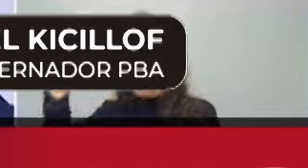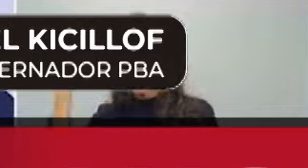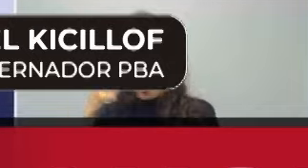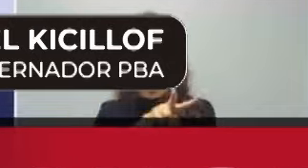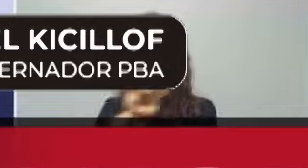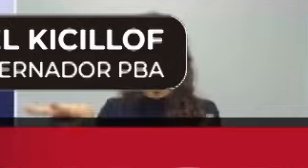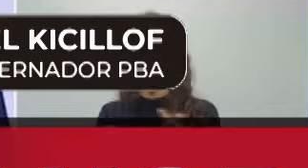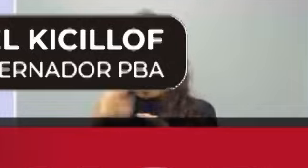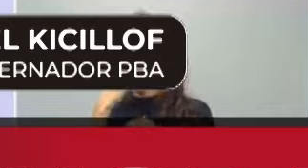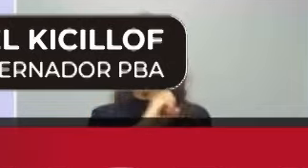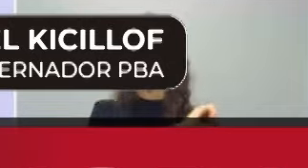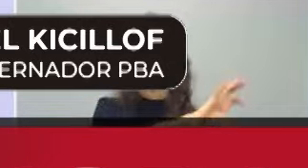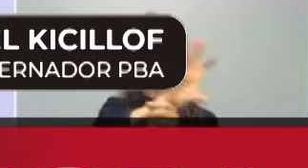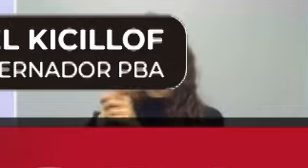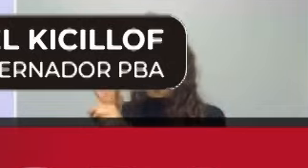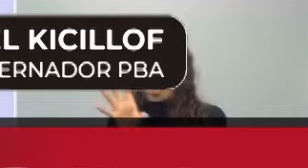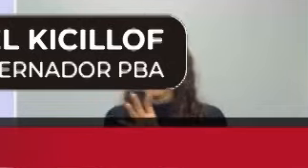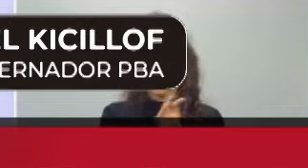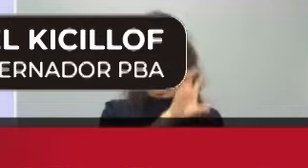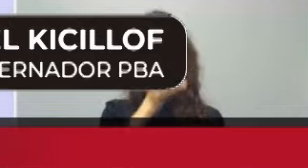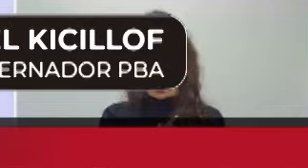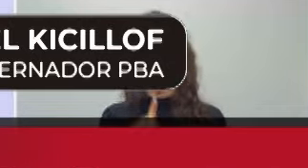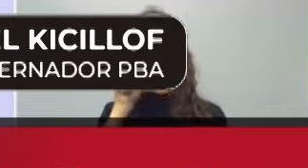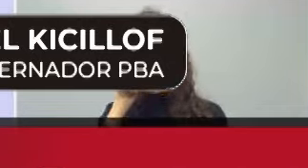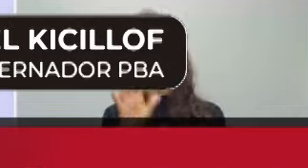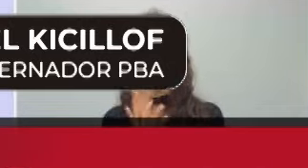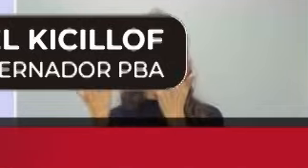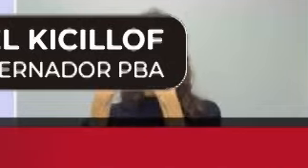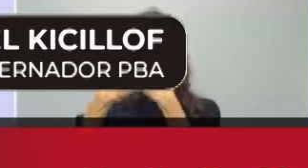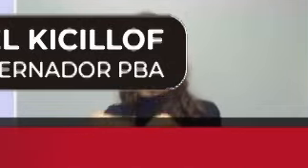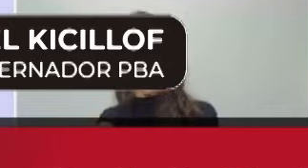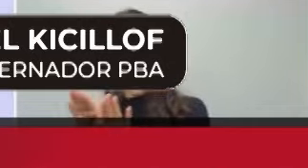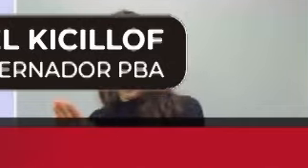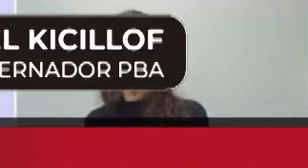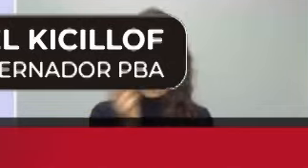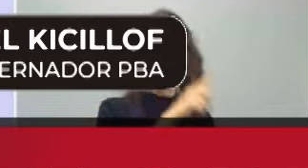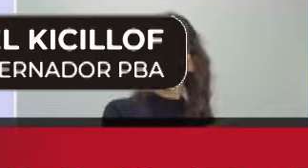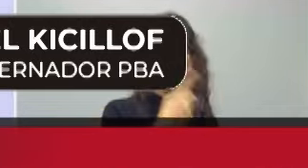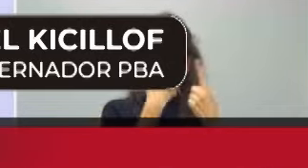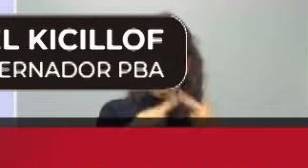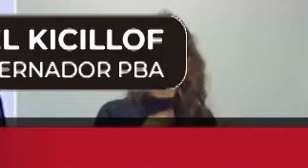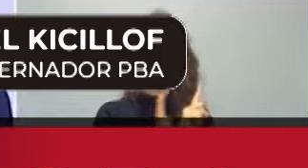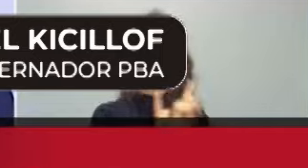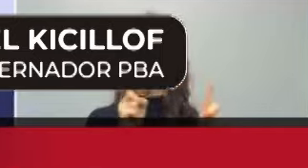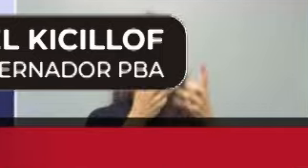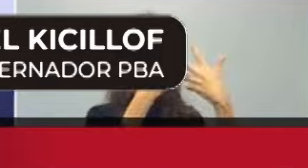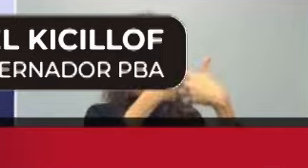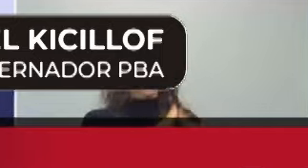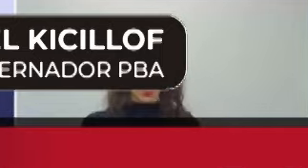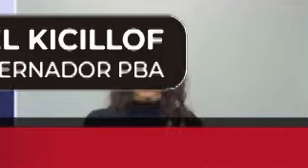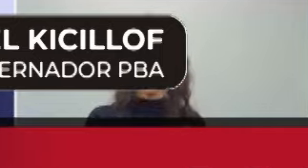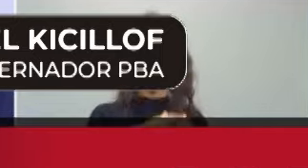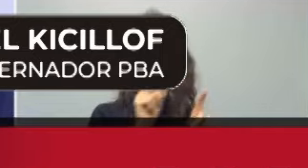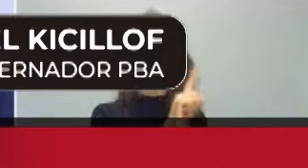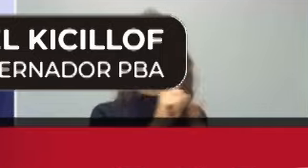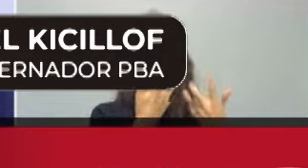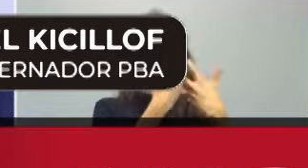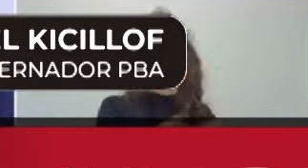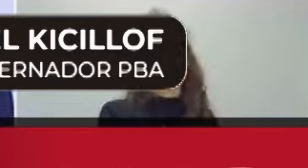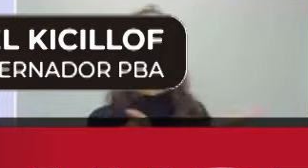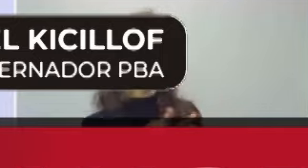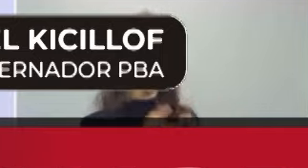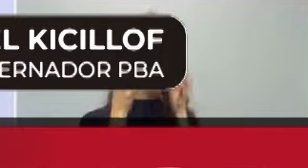provinciales. Esos son los automáticos. Y hay otros recursos que son no automáticos, pero eso no los convierte en discrecionales.